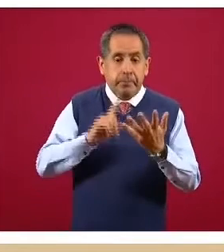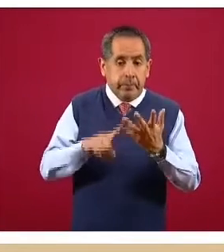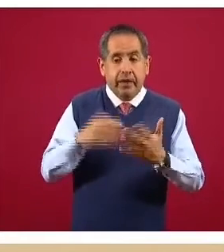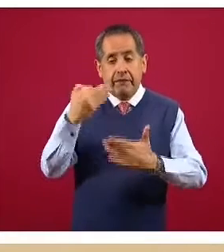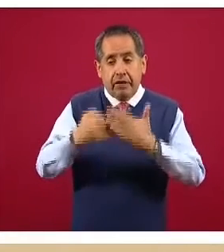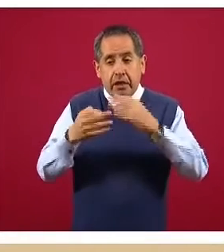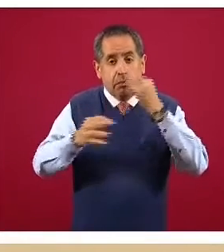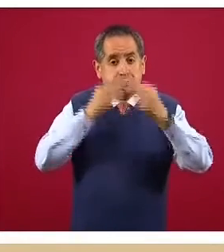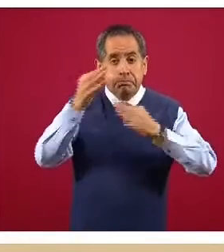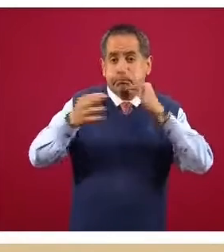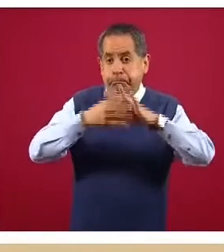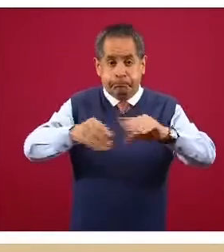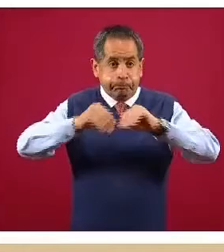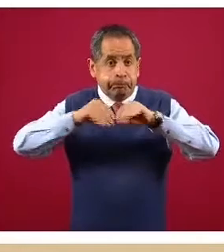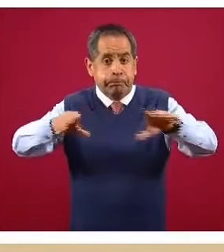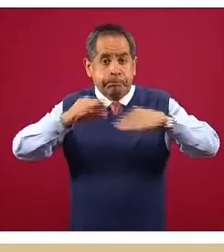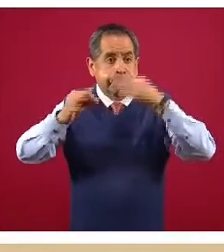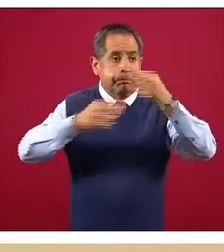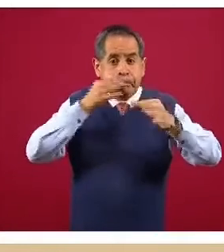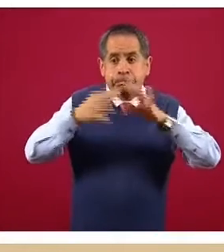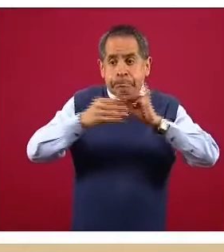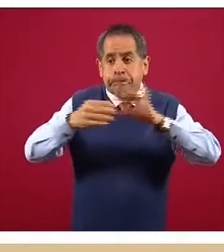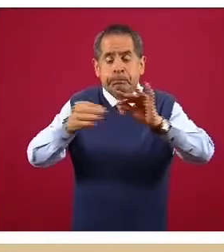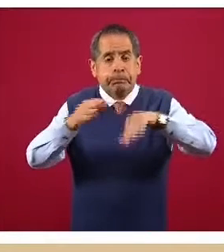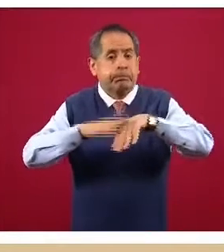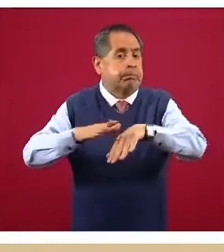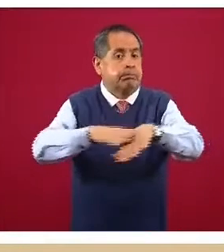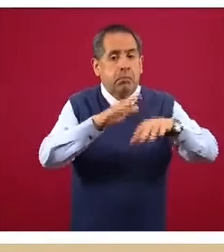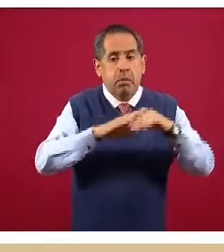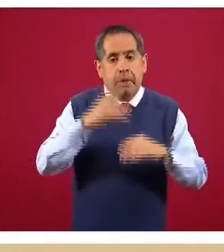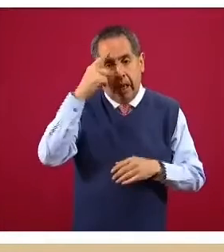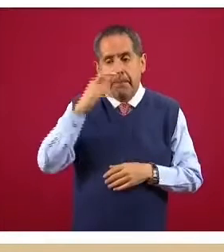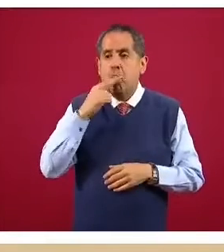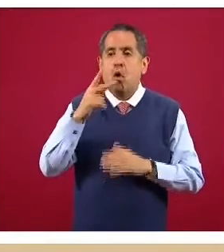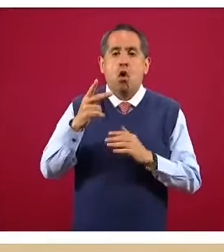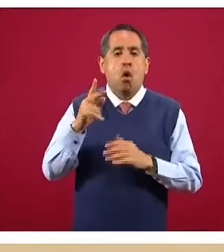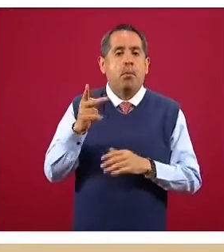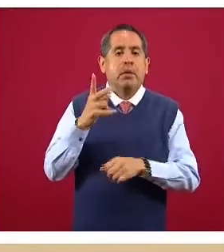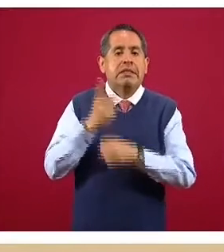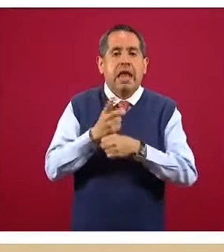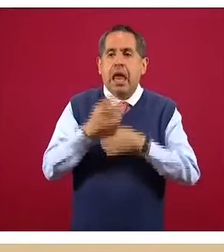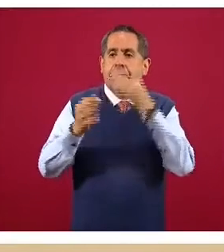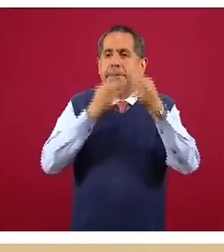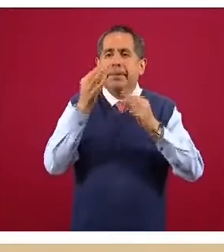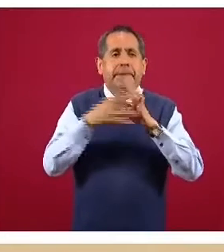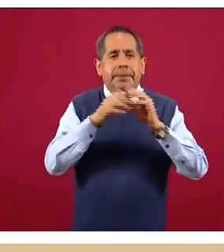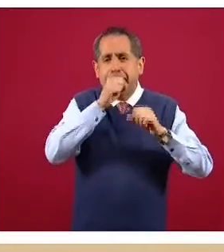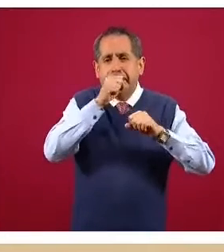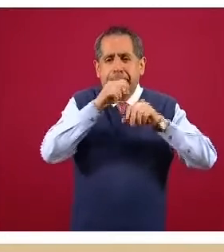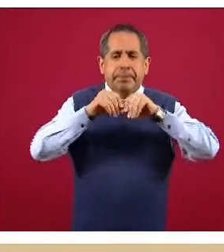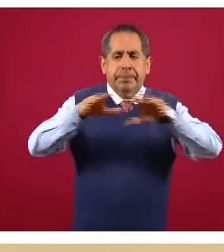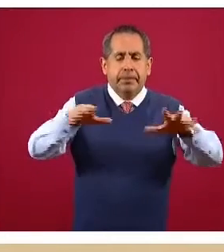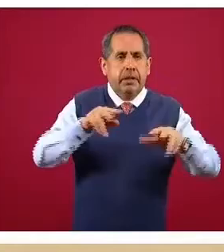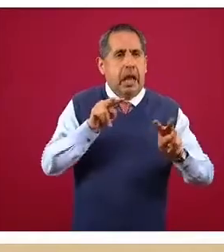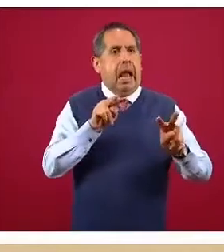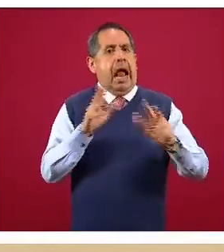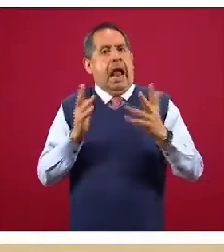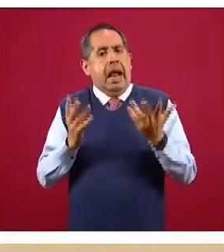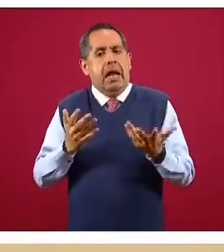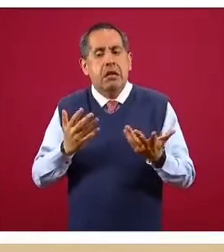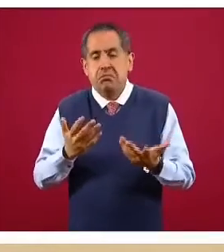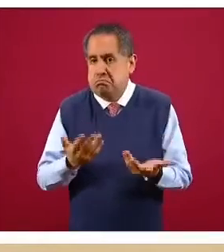estamos trabajando para la modificación de los reglamentos de publicidad, y también en una estrategia que también se ha presentado y